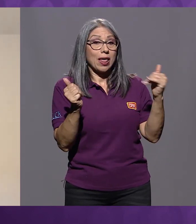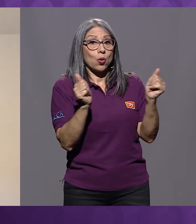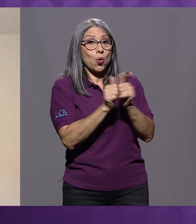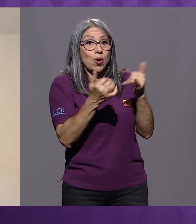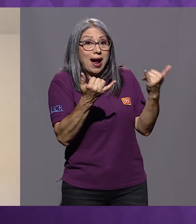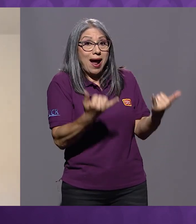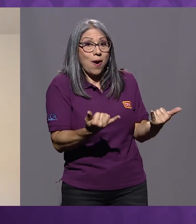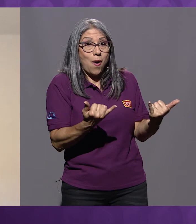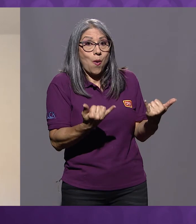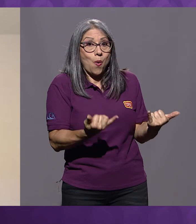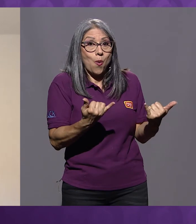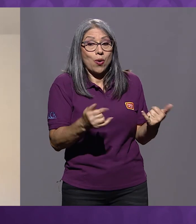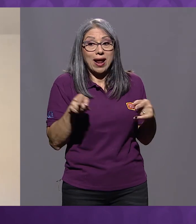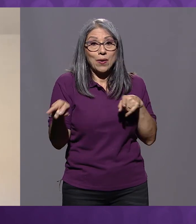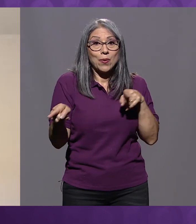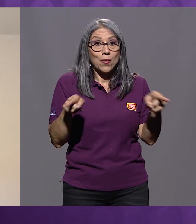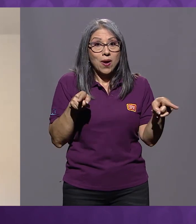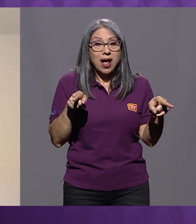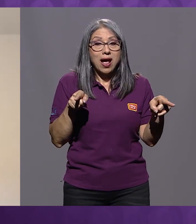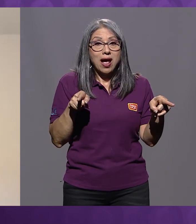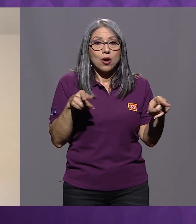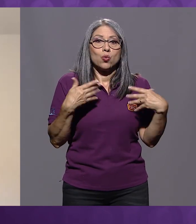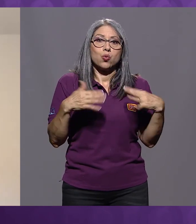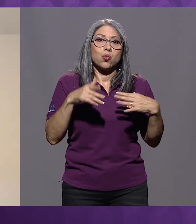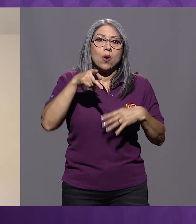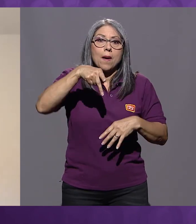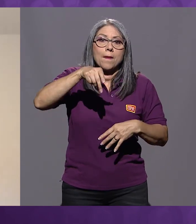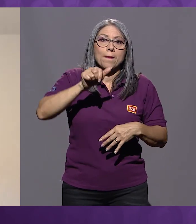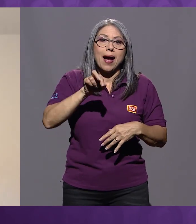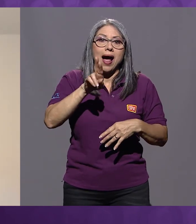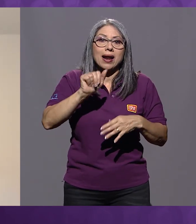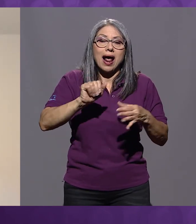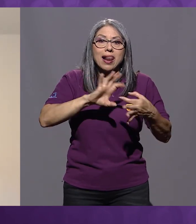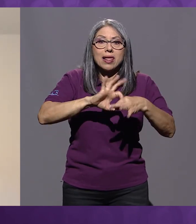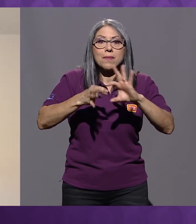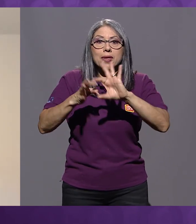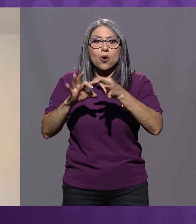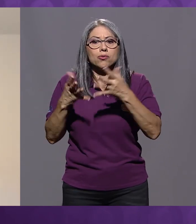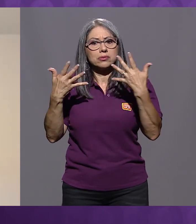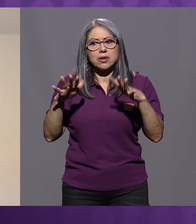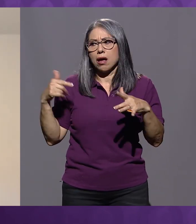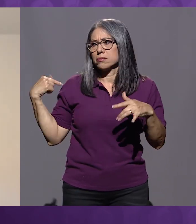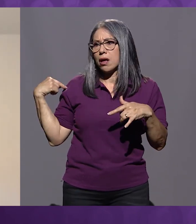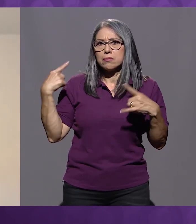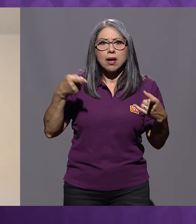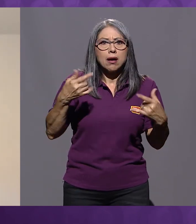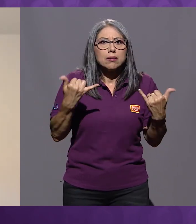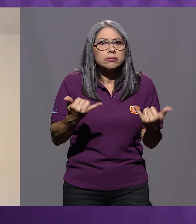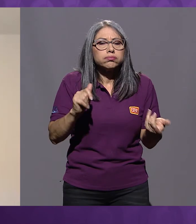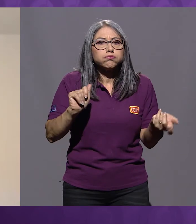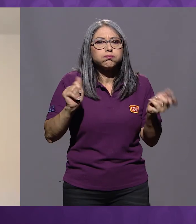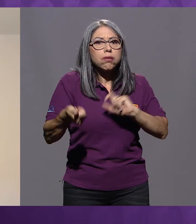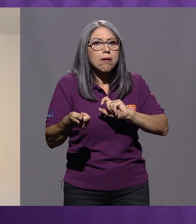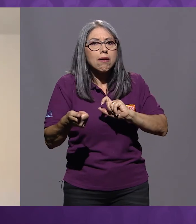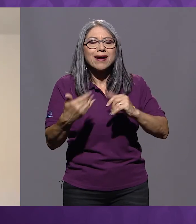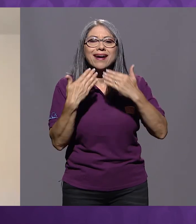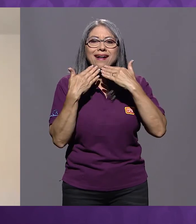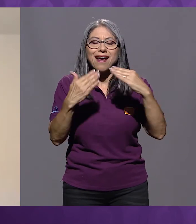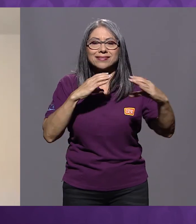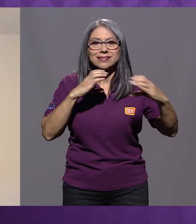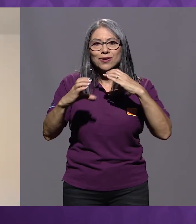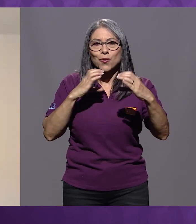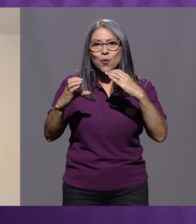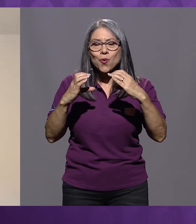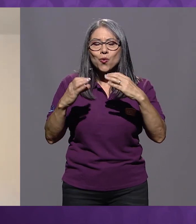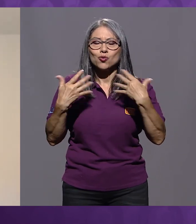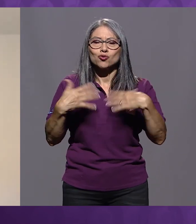el movimiento paralímpico hoy en día, se ha transformado, y se ha transformado gracias a las comunicaciones. Entonces yo creo que